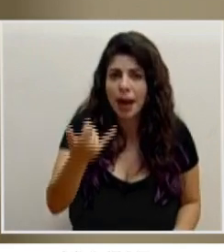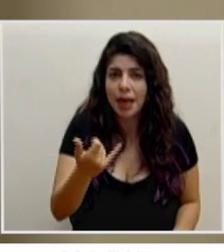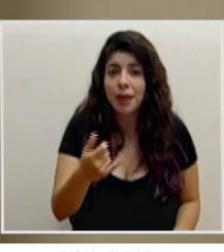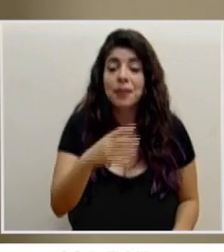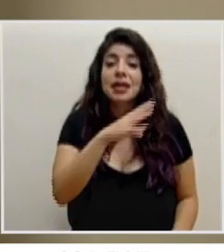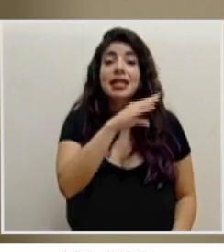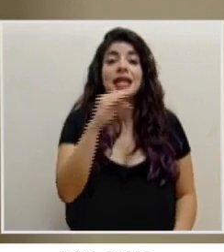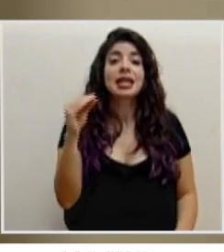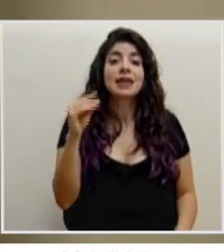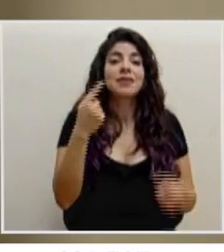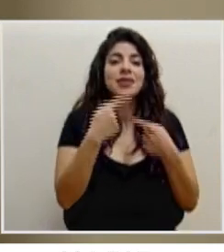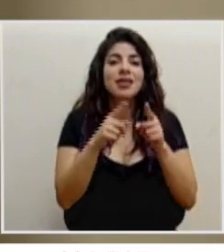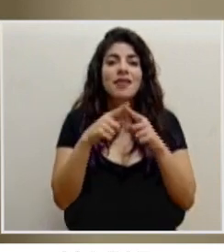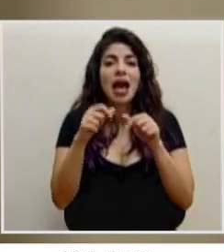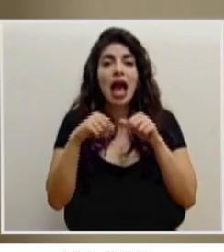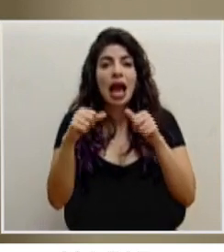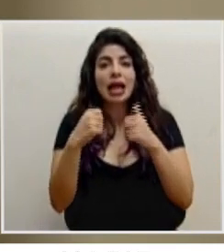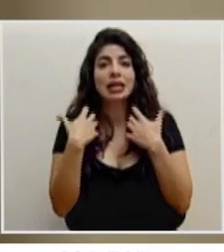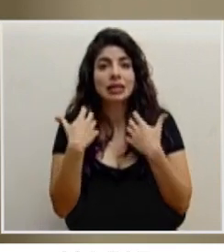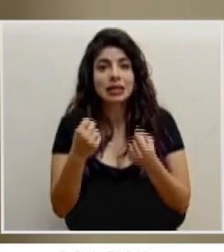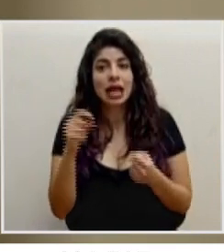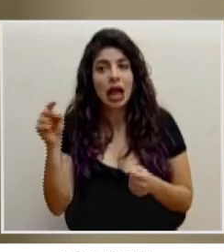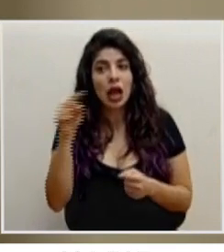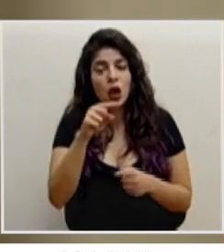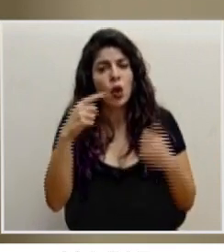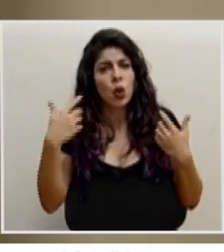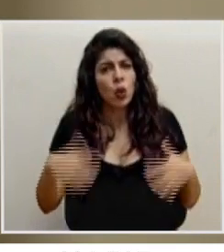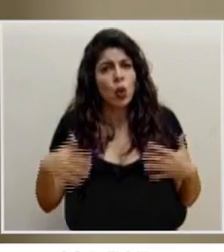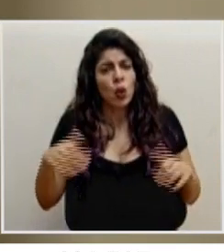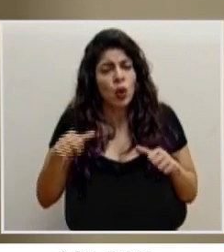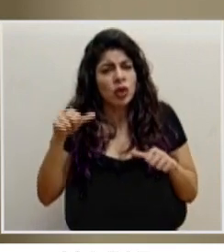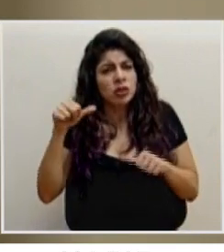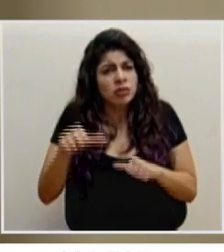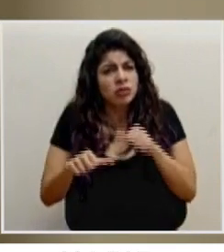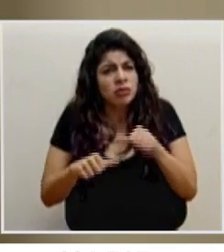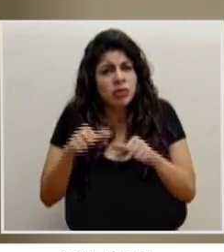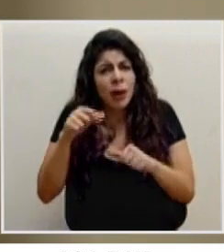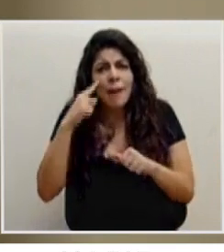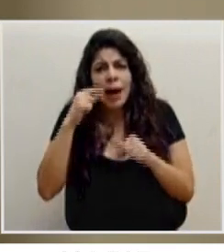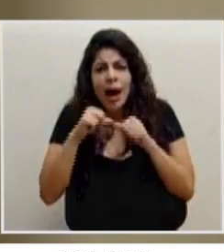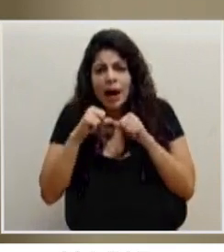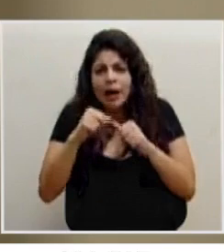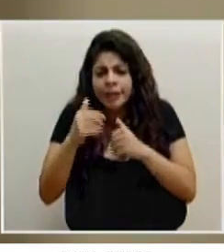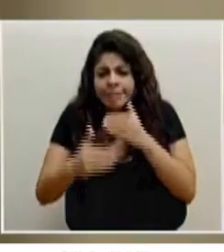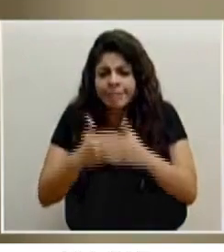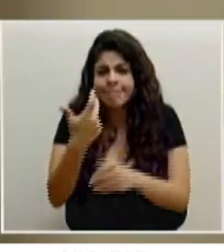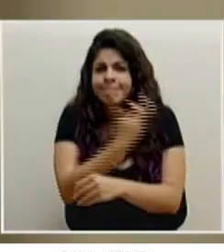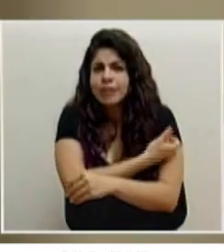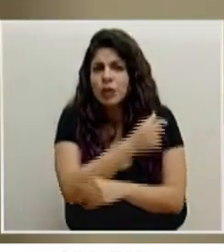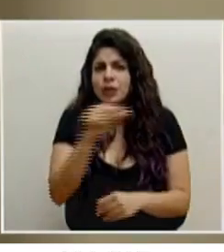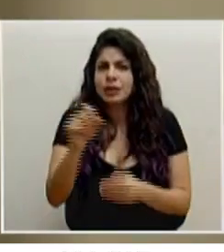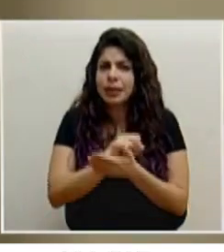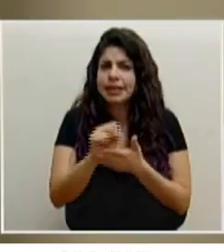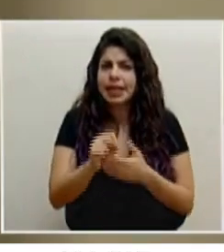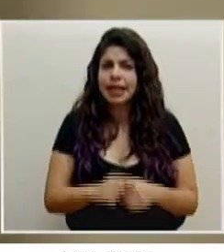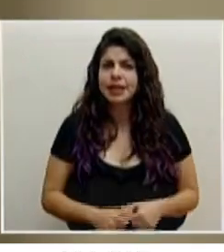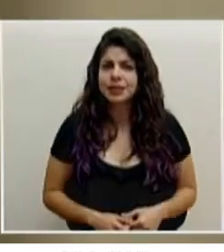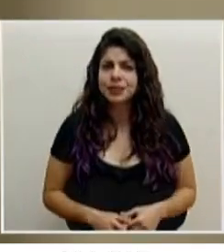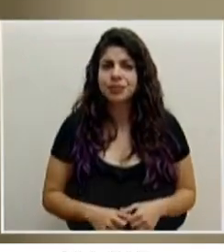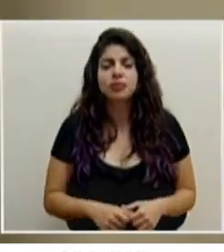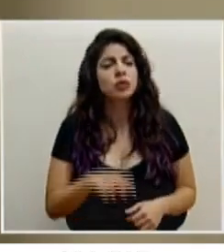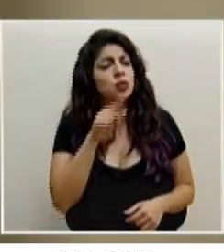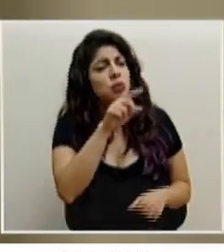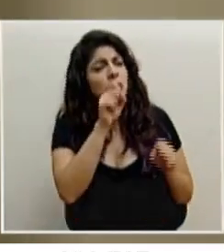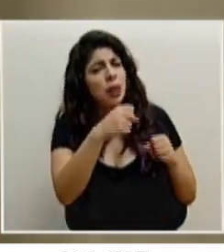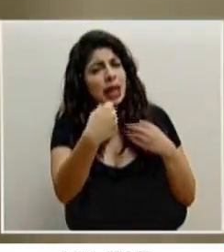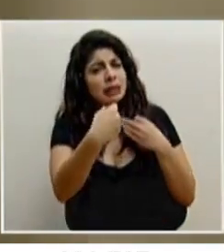y las diferentes áreas de salud realmente han hecho un esfuerzo muy importante para continuar esta vacunación durante la Semana Santa. Ok, no sé si usted me